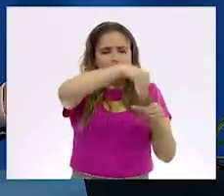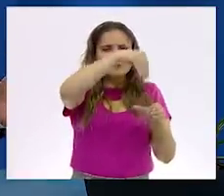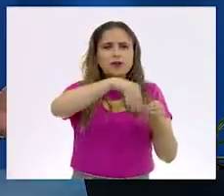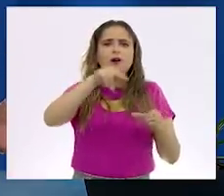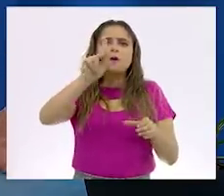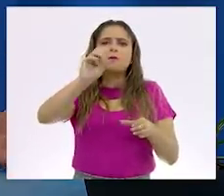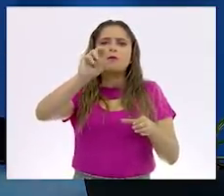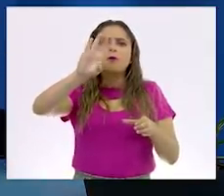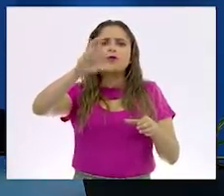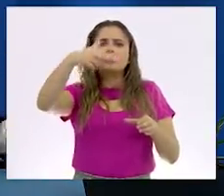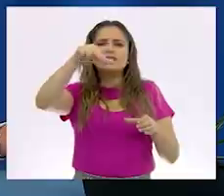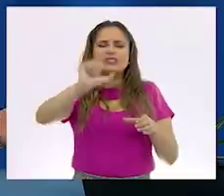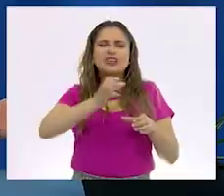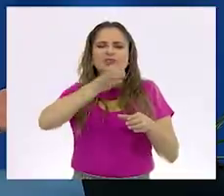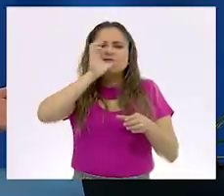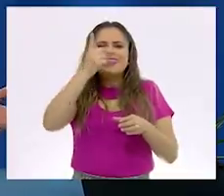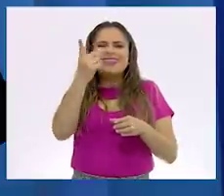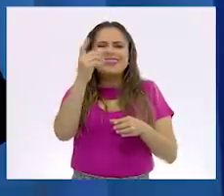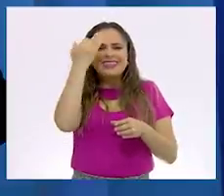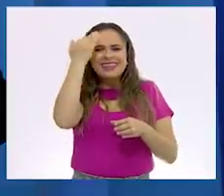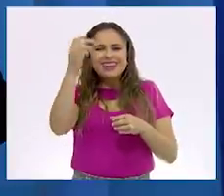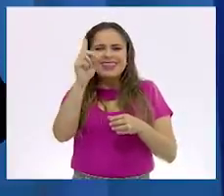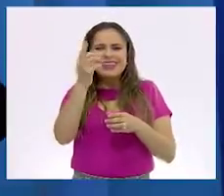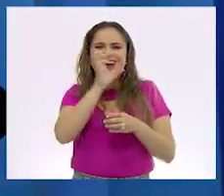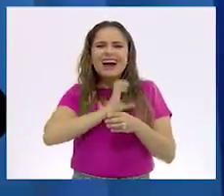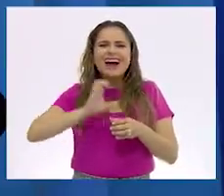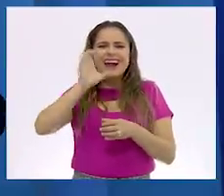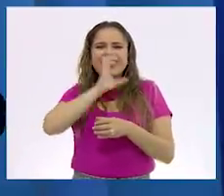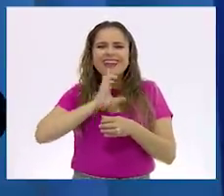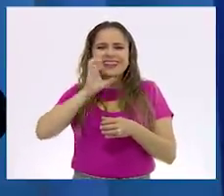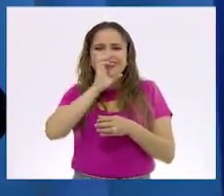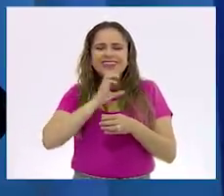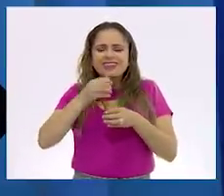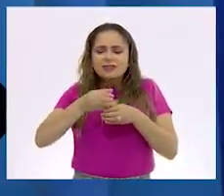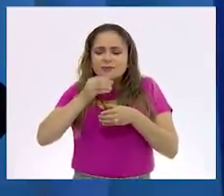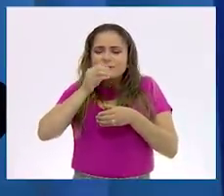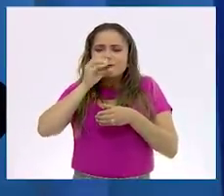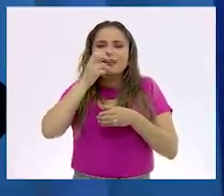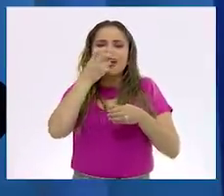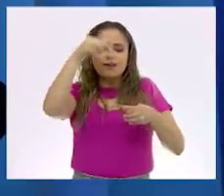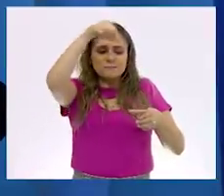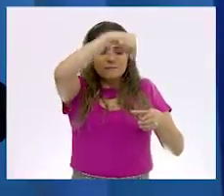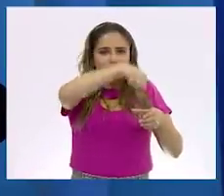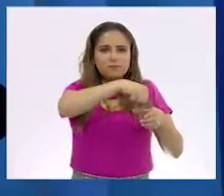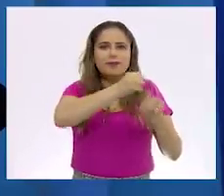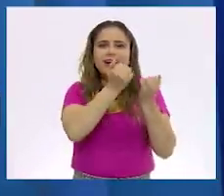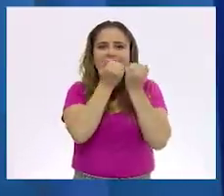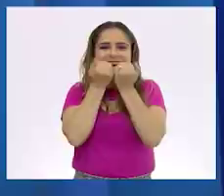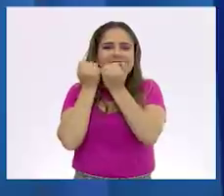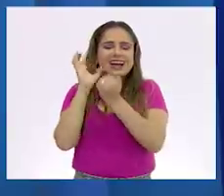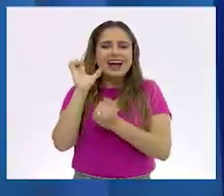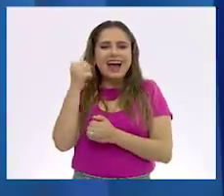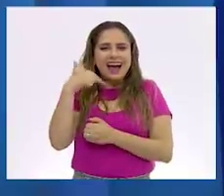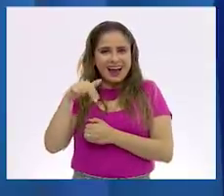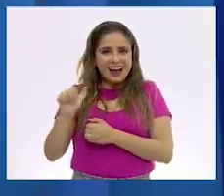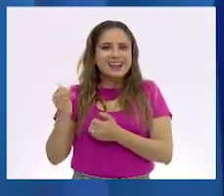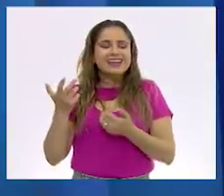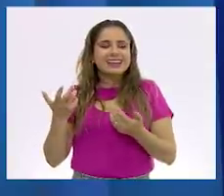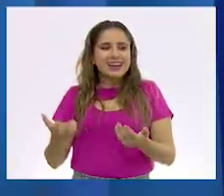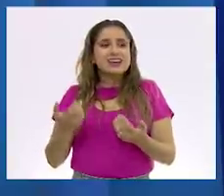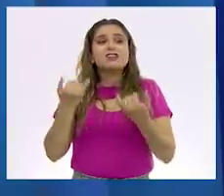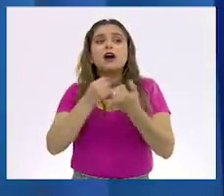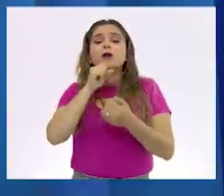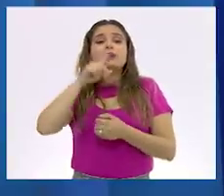tan delicioso de las fiestas decembrinas. ¿Sabes qué parte de la planta son lo que comemos de